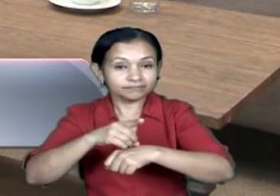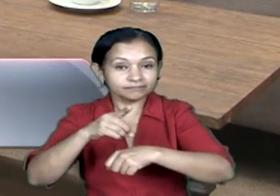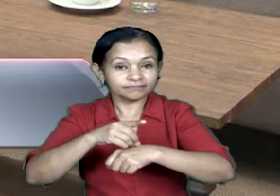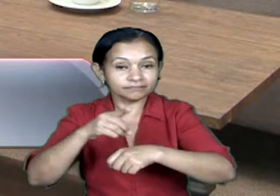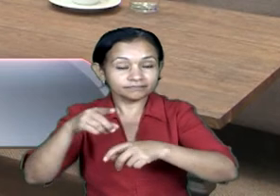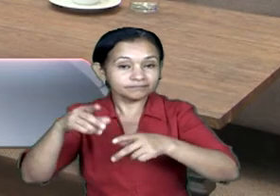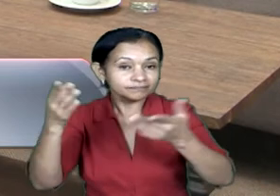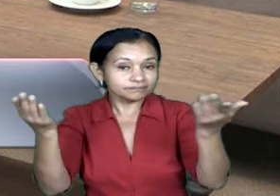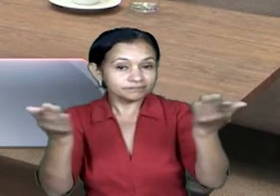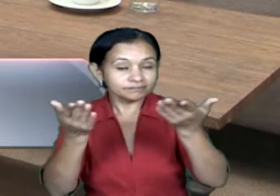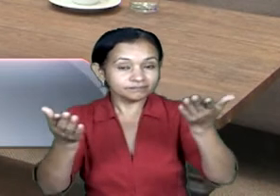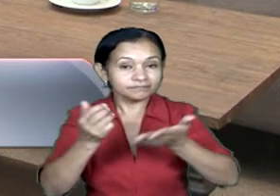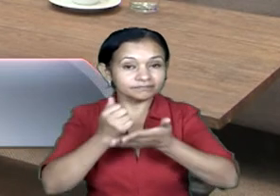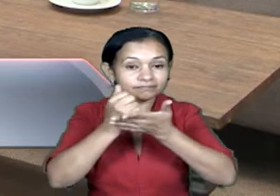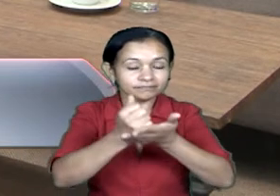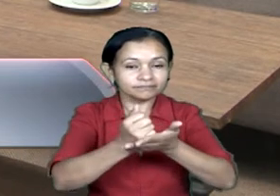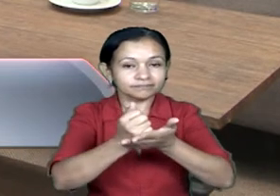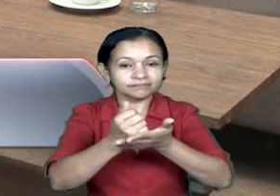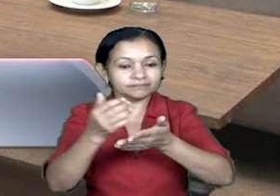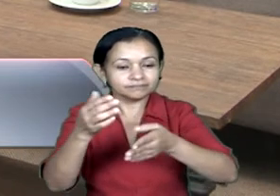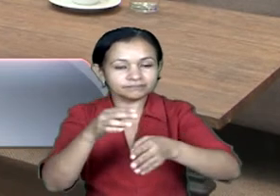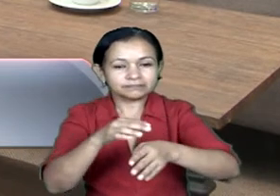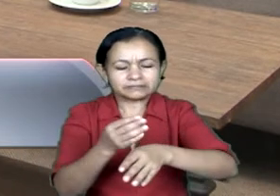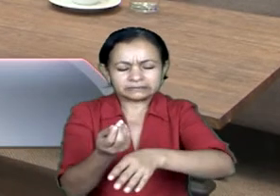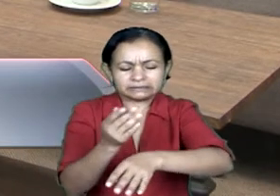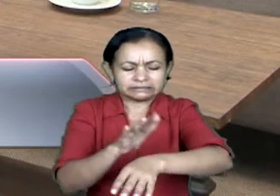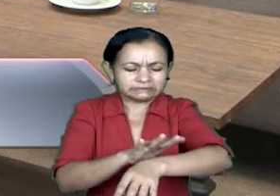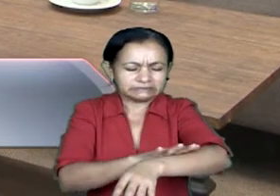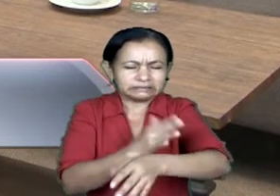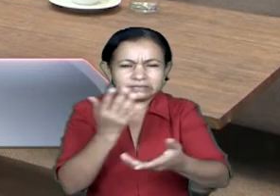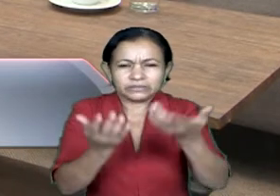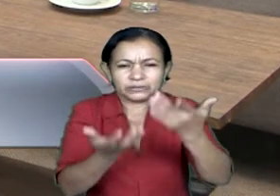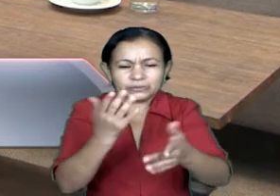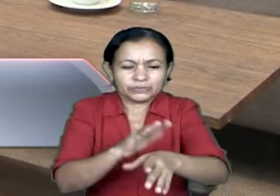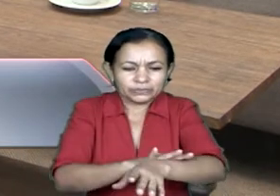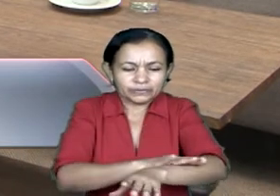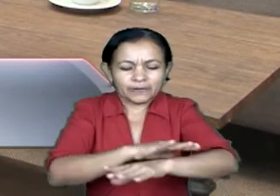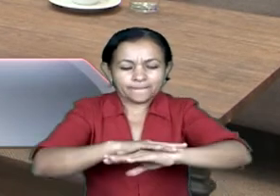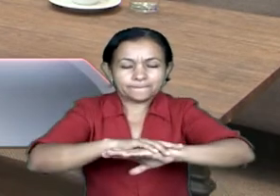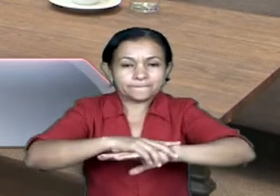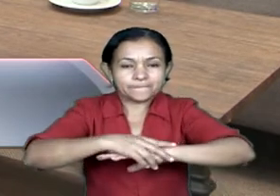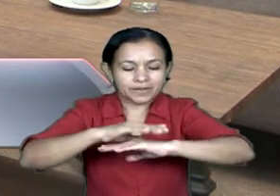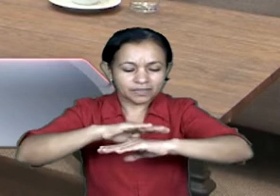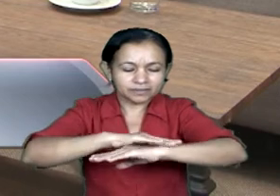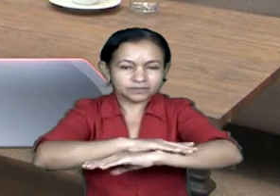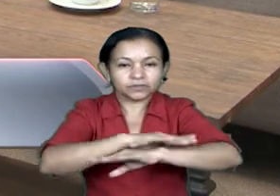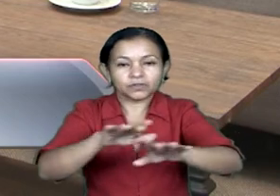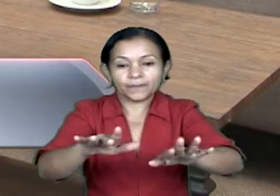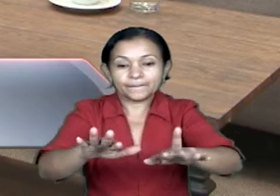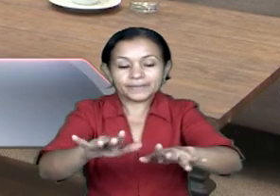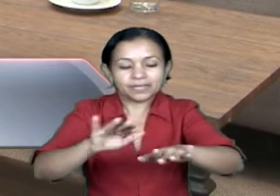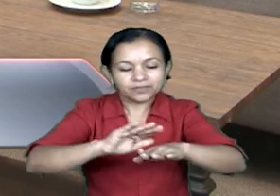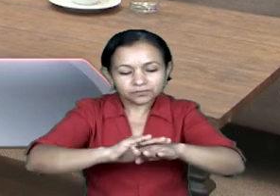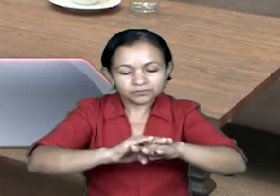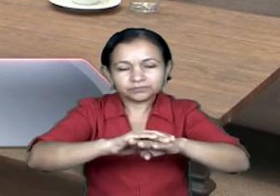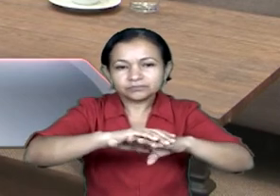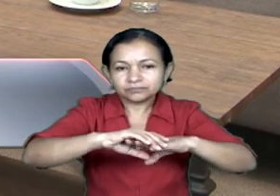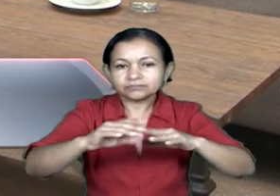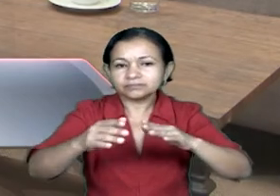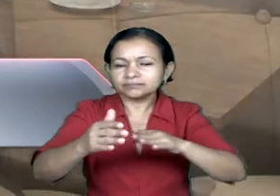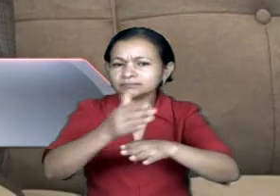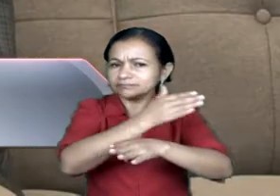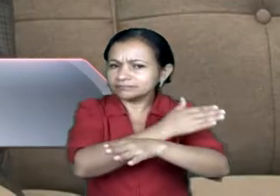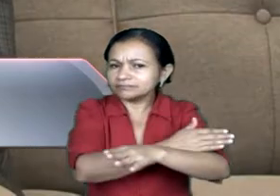Las técnicas de tratamiento de quemaduras en las manos y los pies. Eso hace